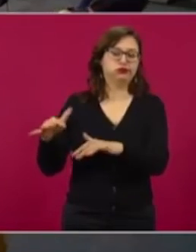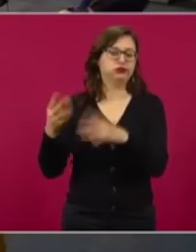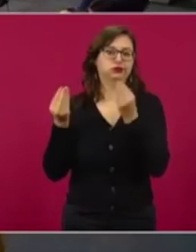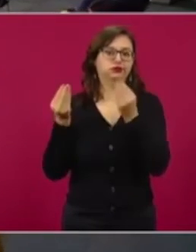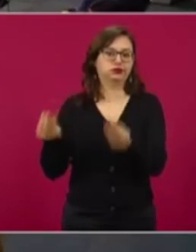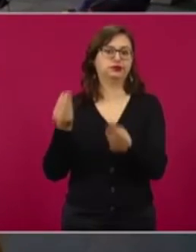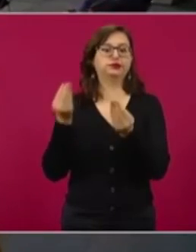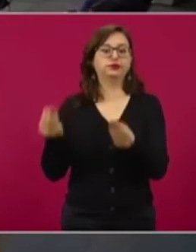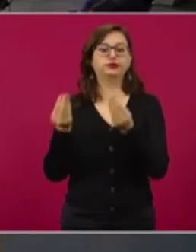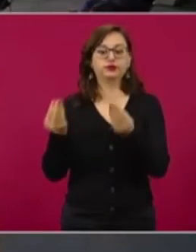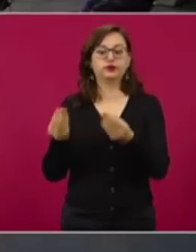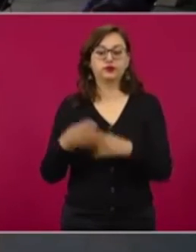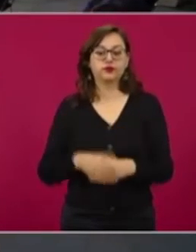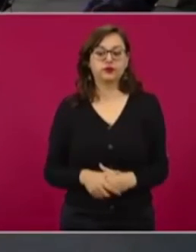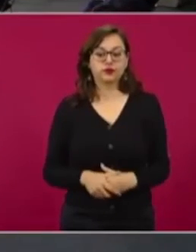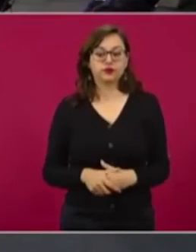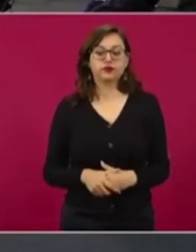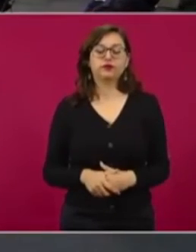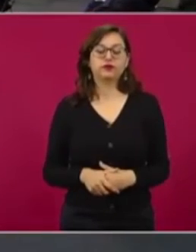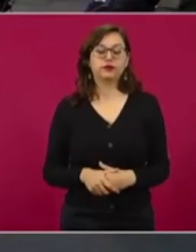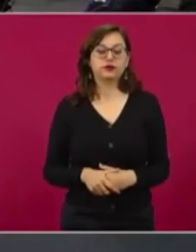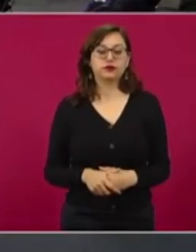Yo